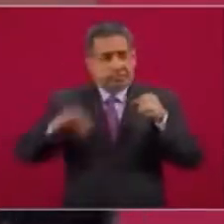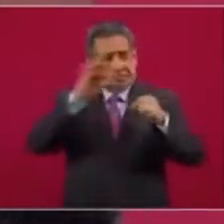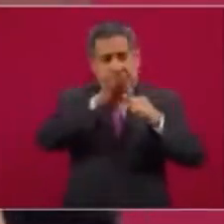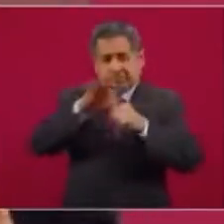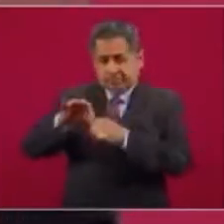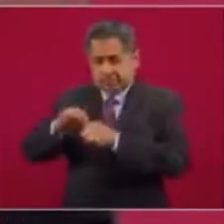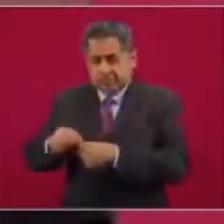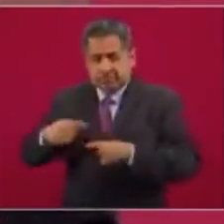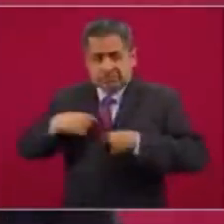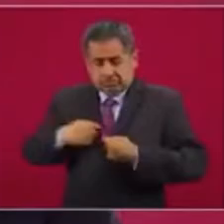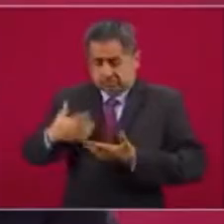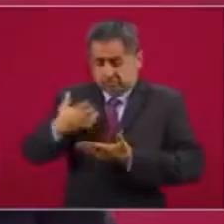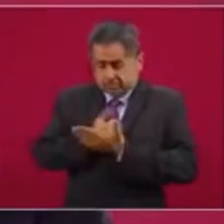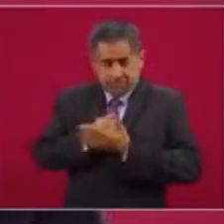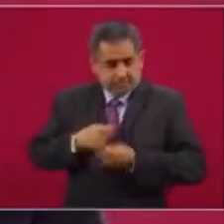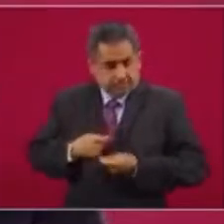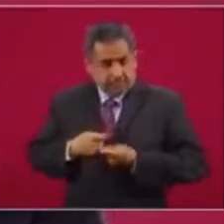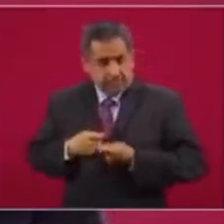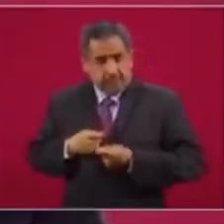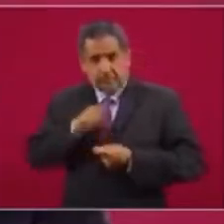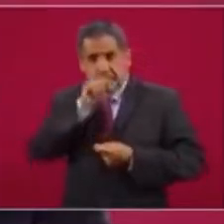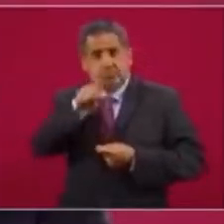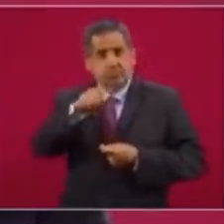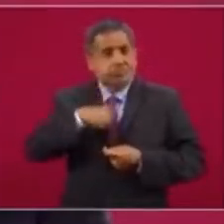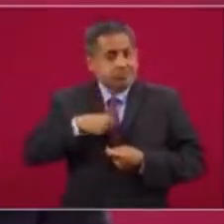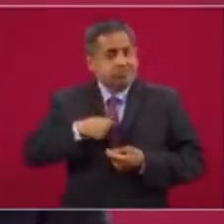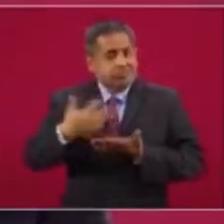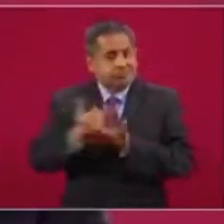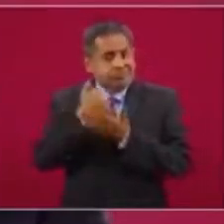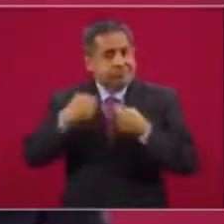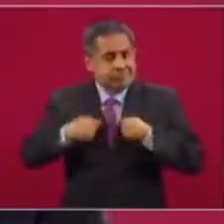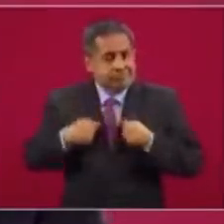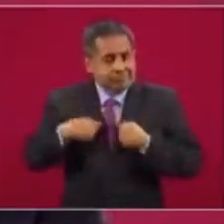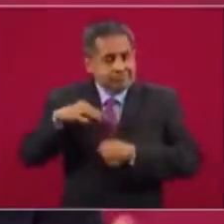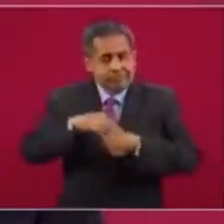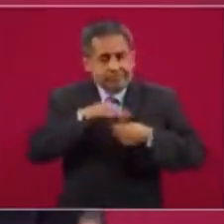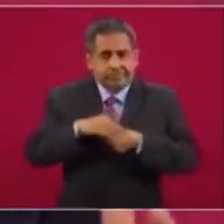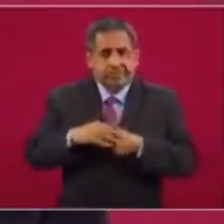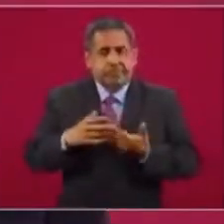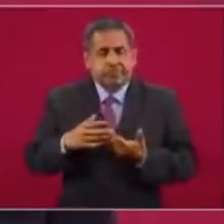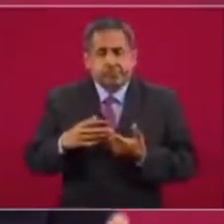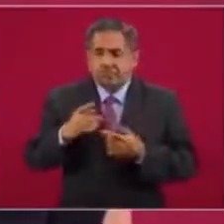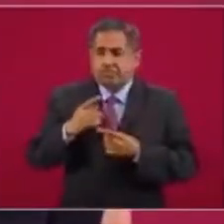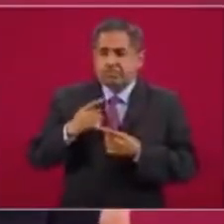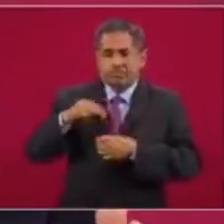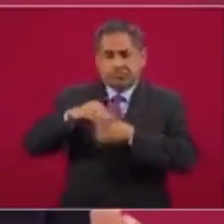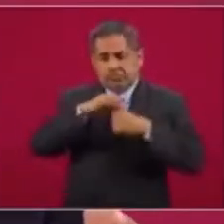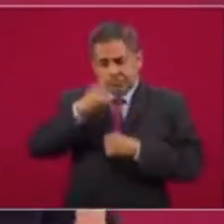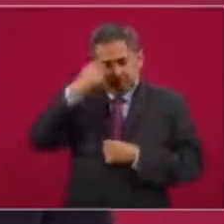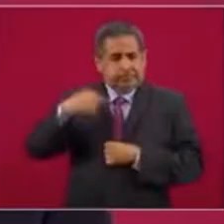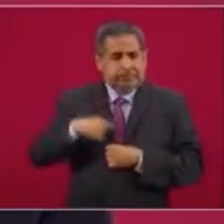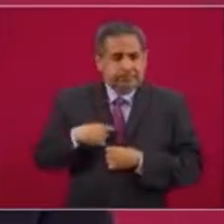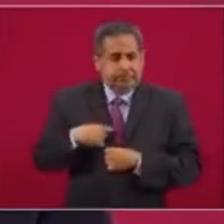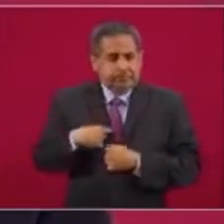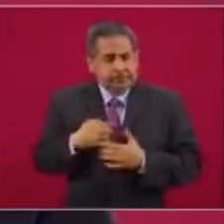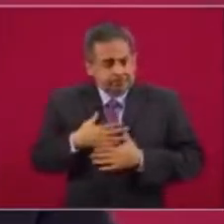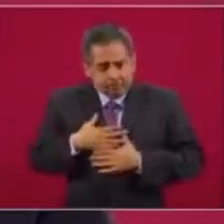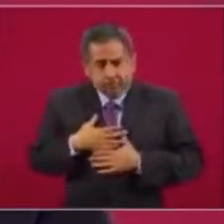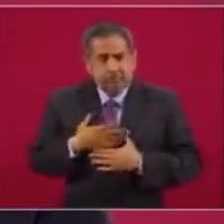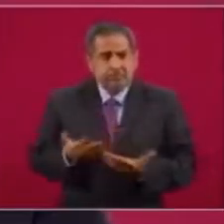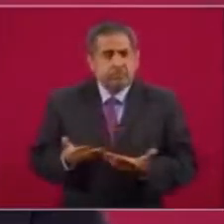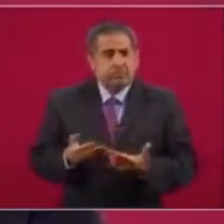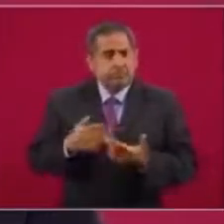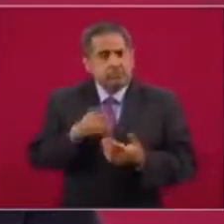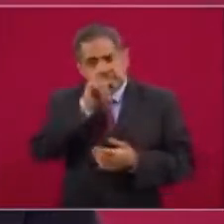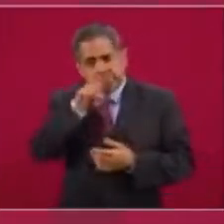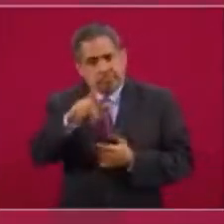gané en Jalisco, o sea, la gente votó por mí en